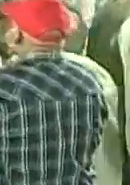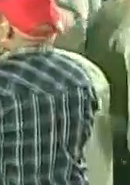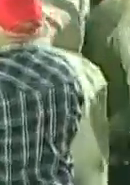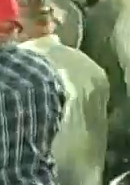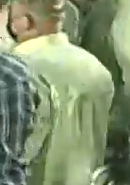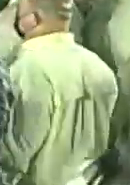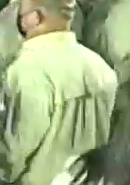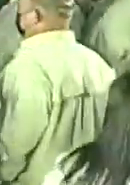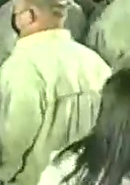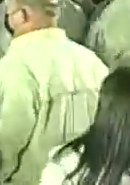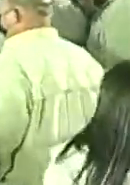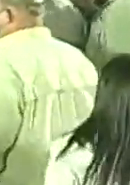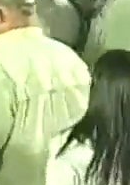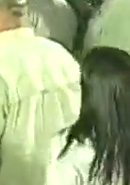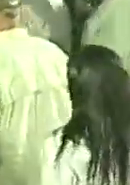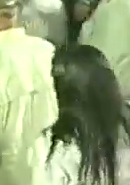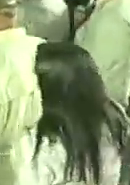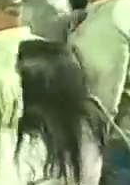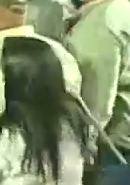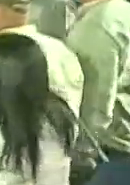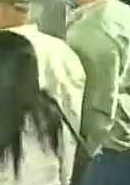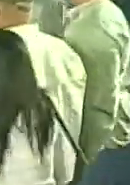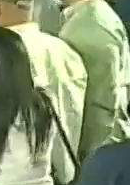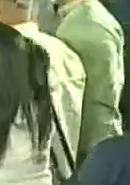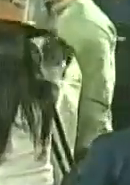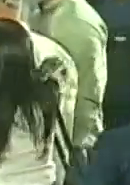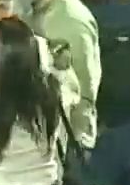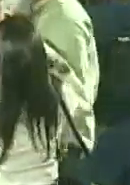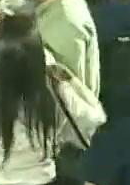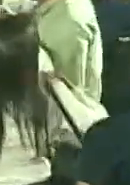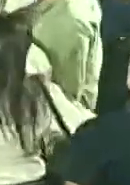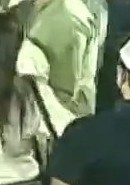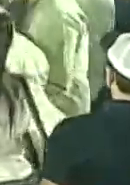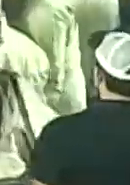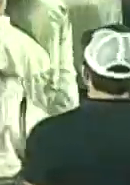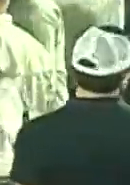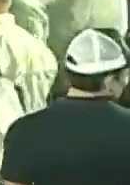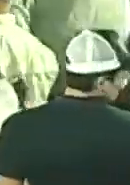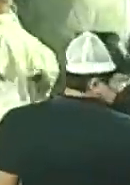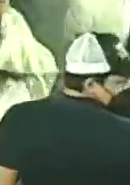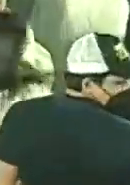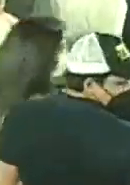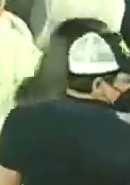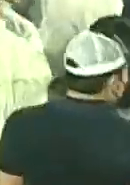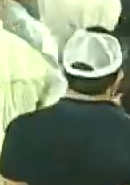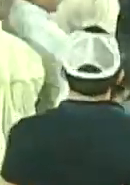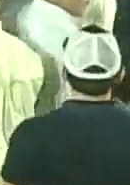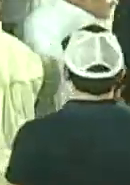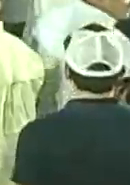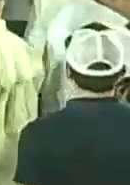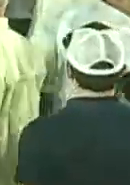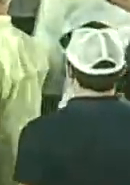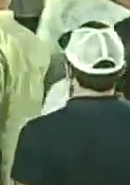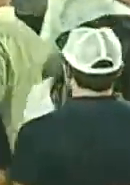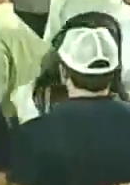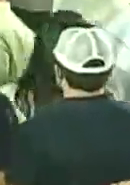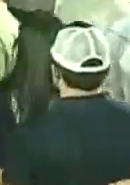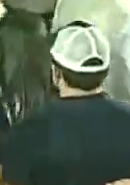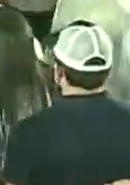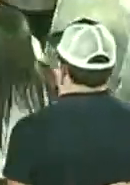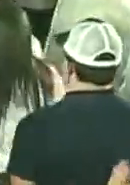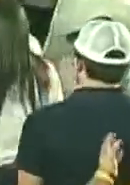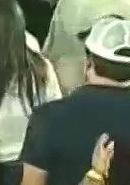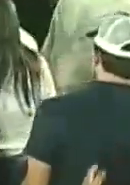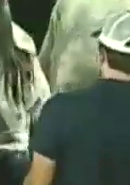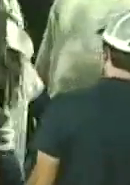corazón y el alma. Temblador me abrió sus puertas, Barranca me dio experiencia, Uracoa me dio fama. Me diste